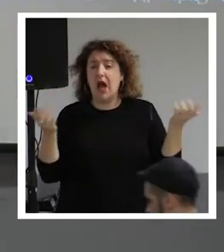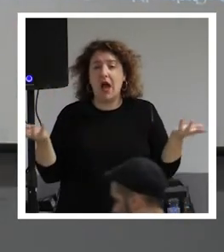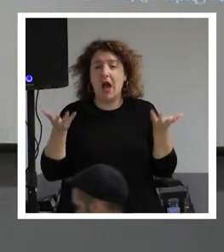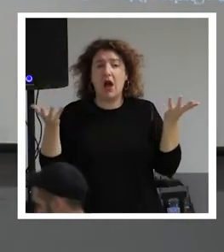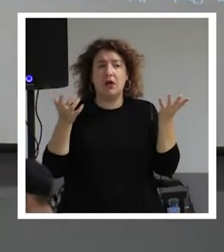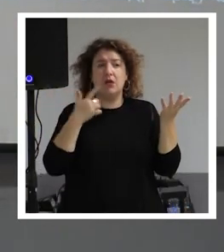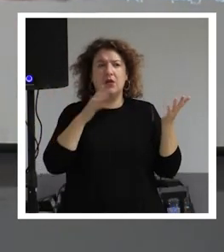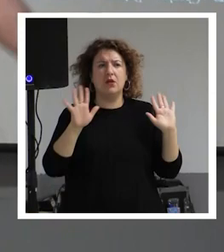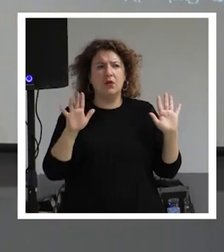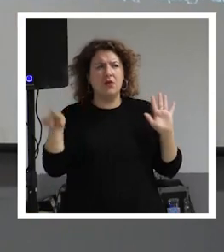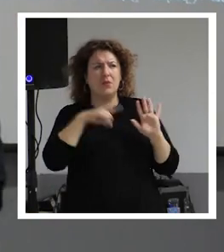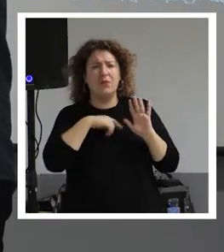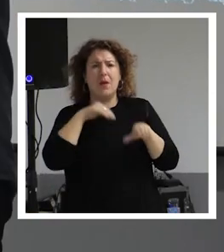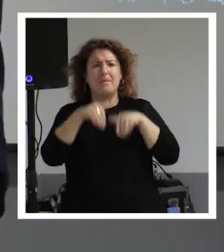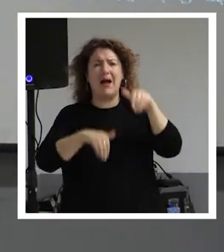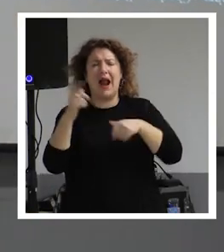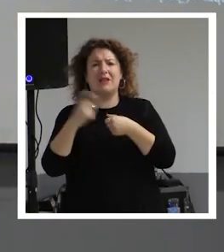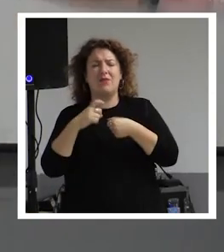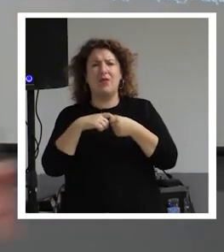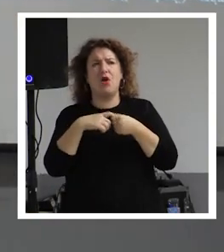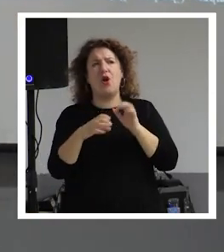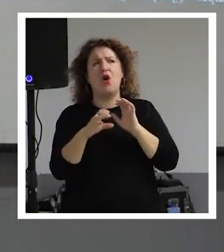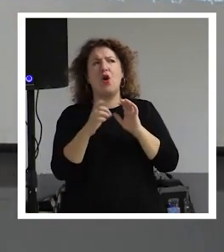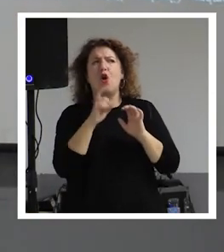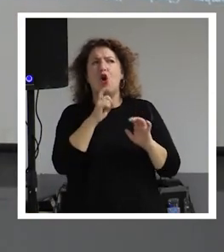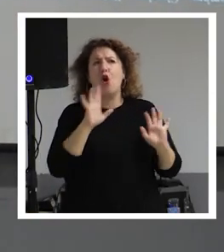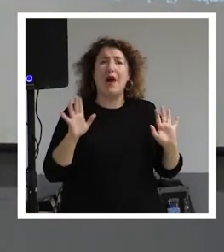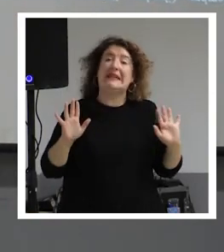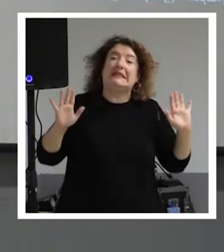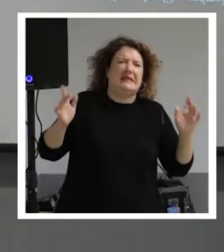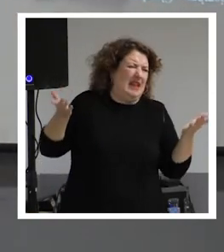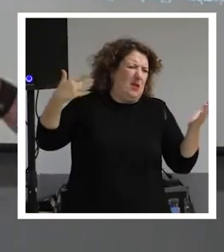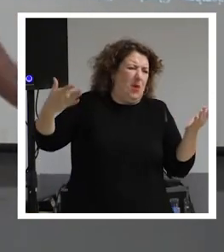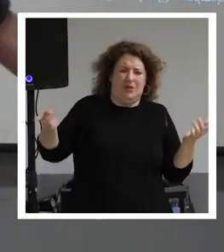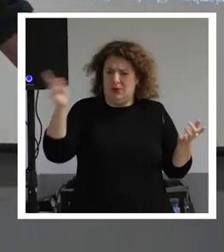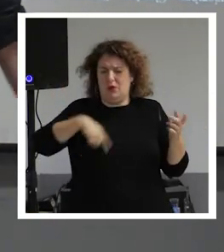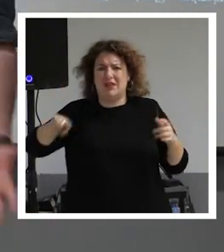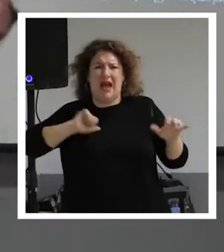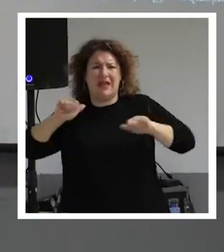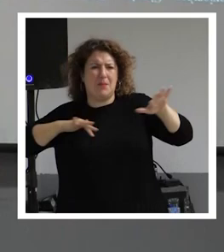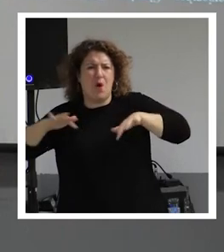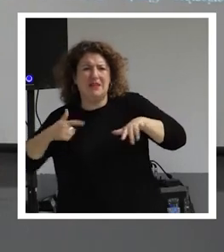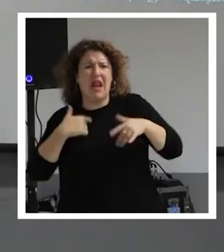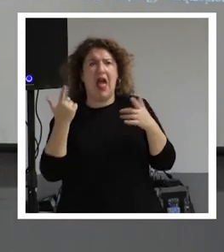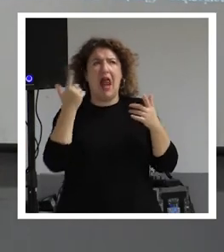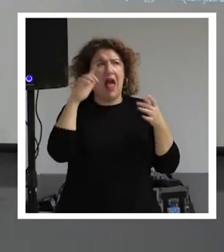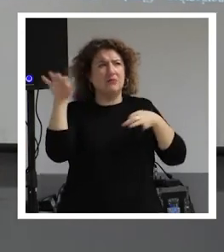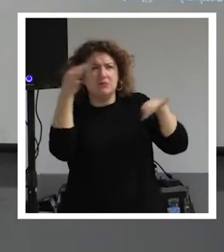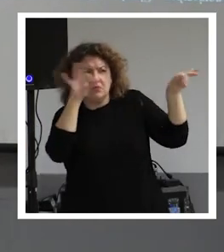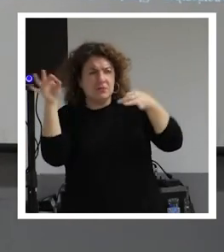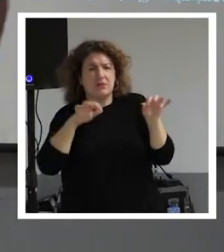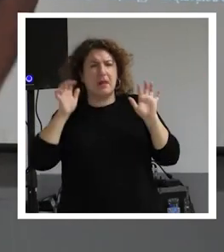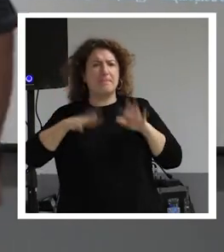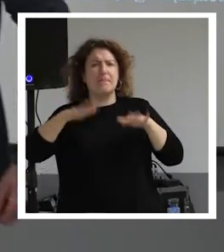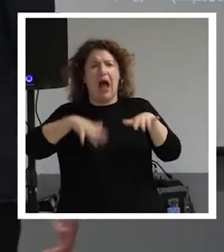Constituyente el momento de un nuevo chile y de la esperanza de que se iba a construir todo de nuevo estaba tan álgido que